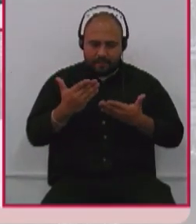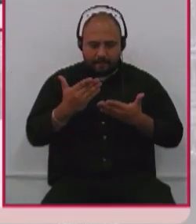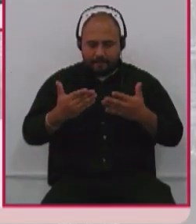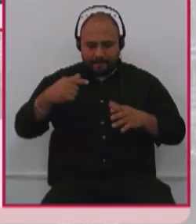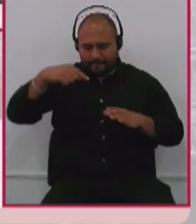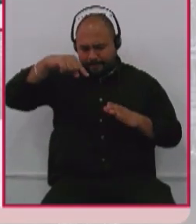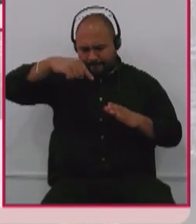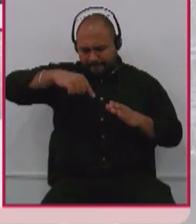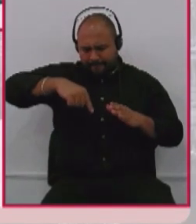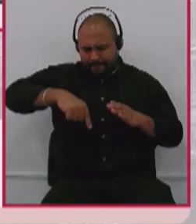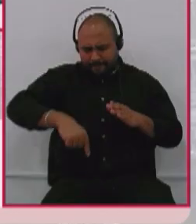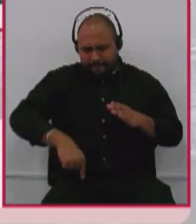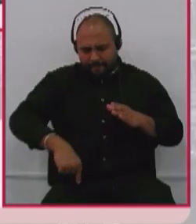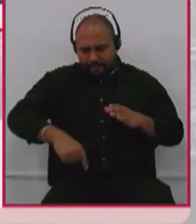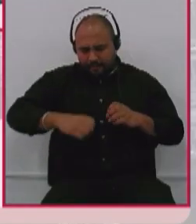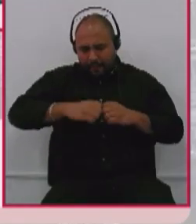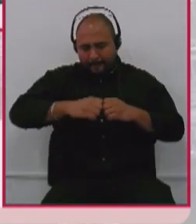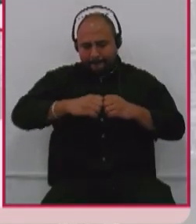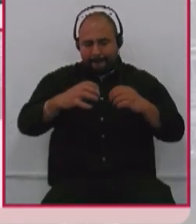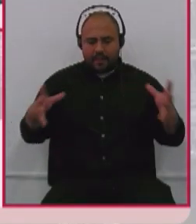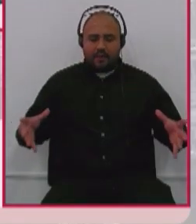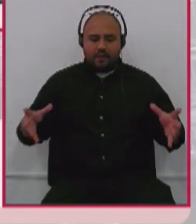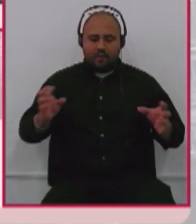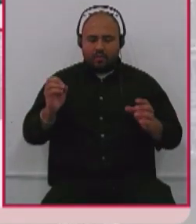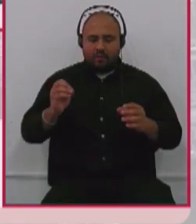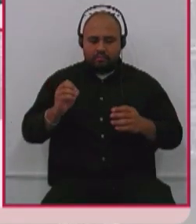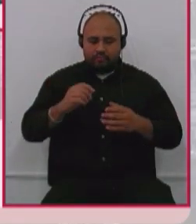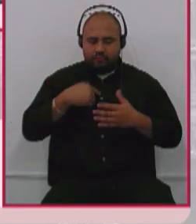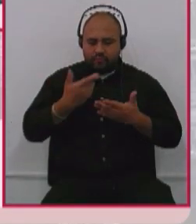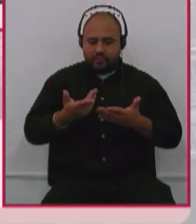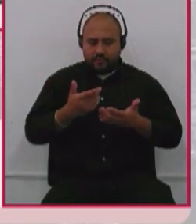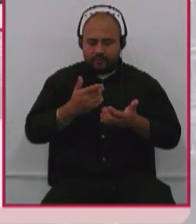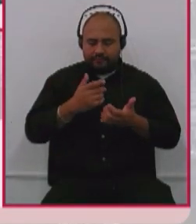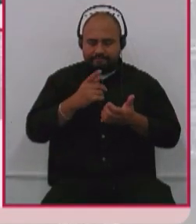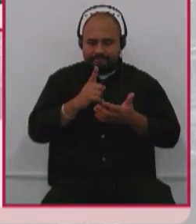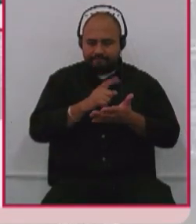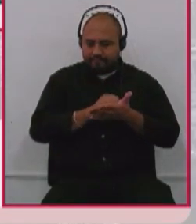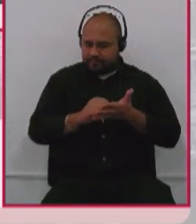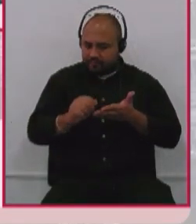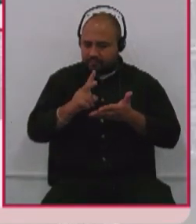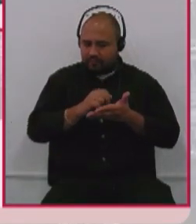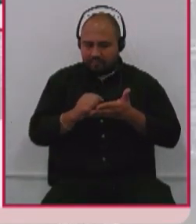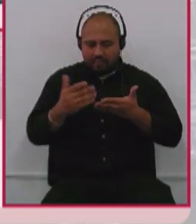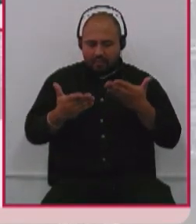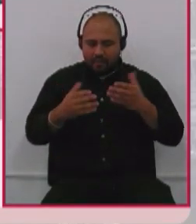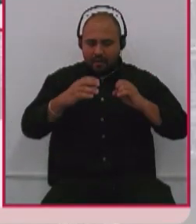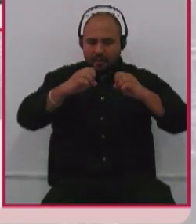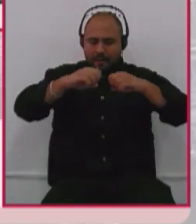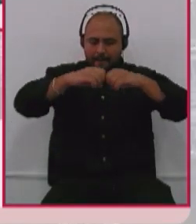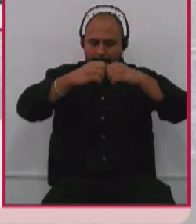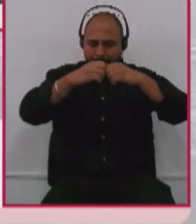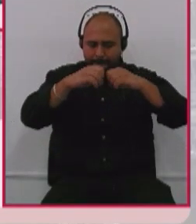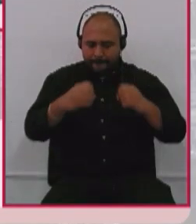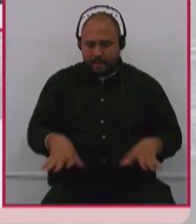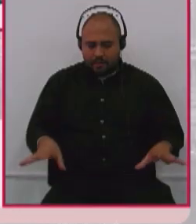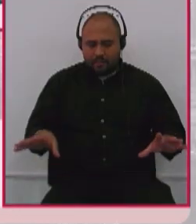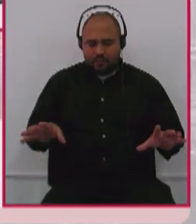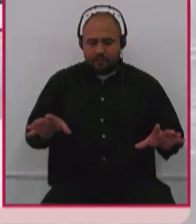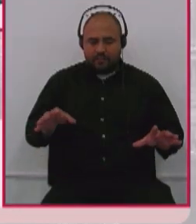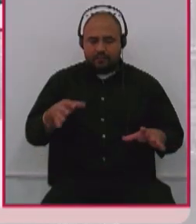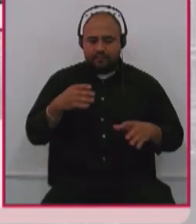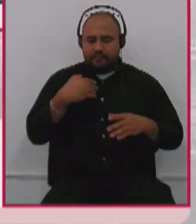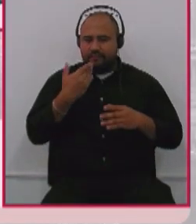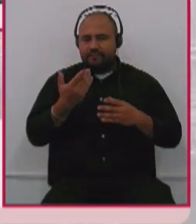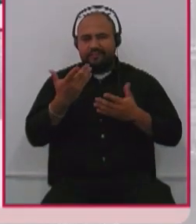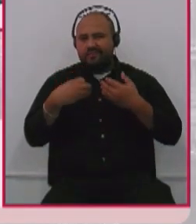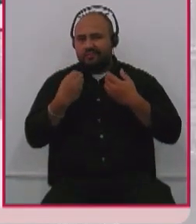inyección, como meses después, ¿no? Y no había un patrón que lográramos establecer para identificar por qué